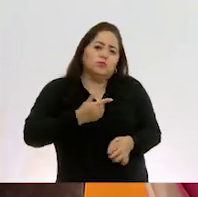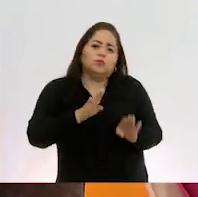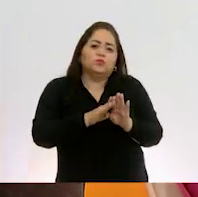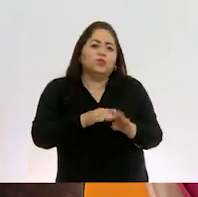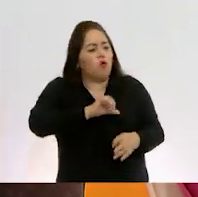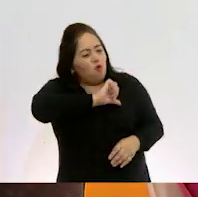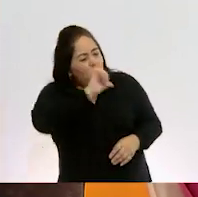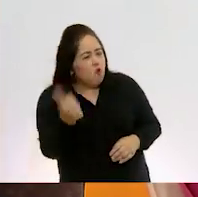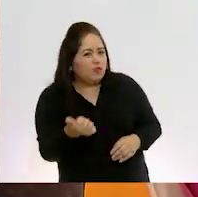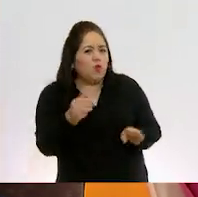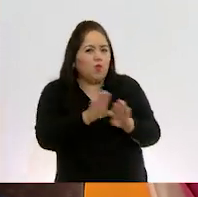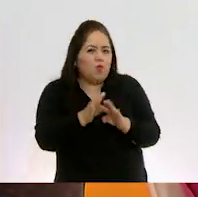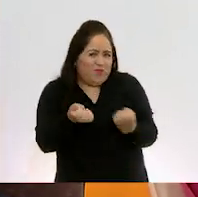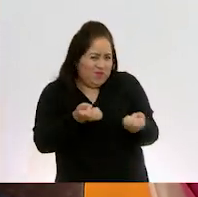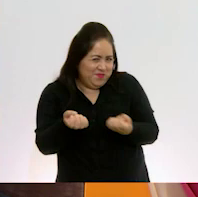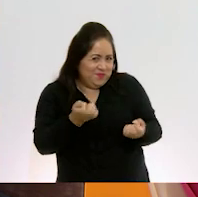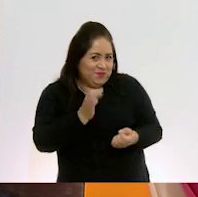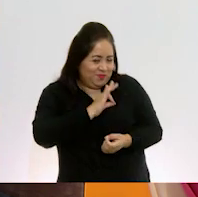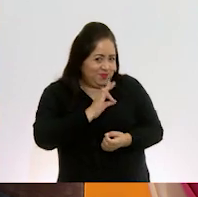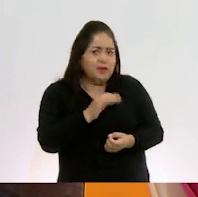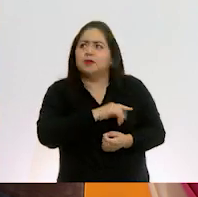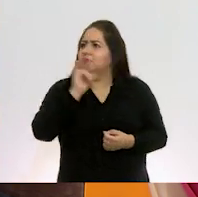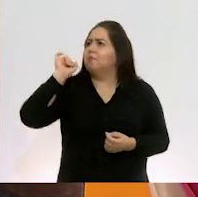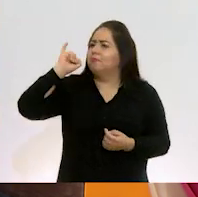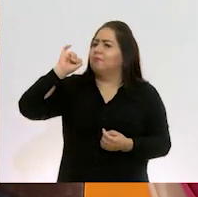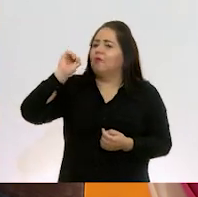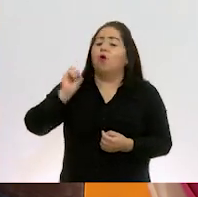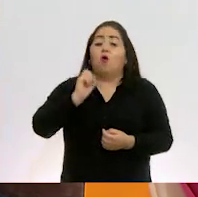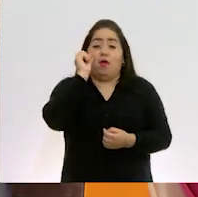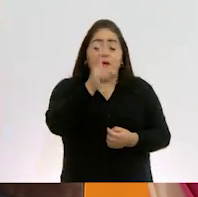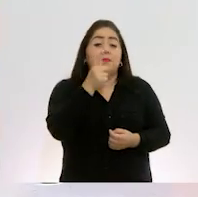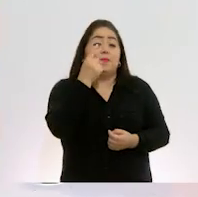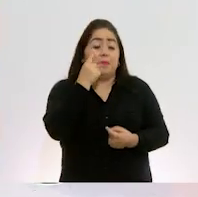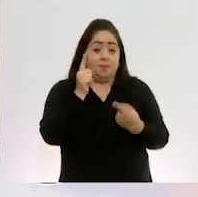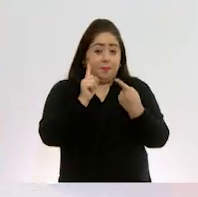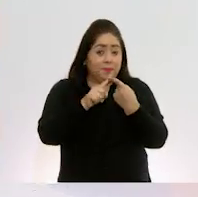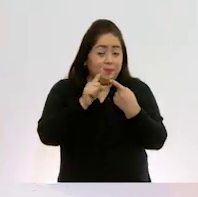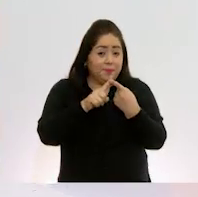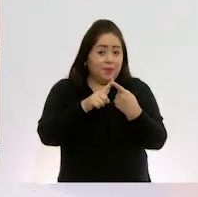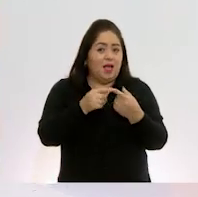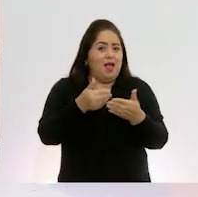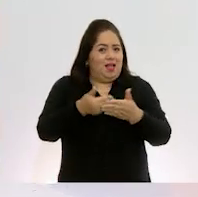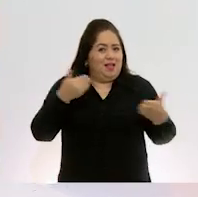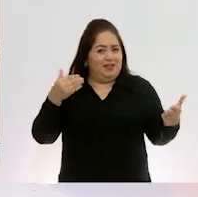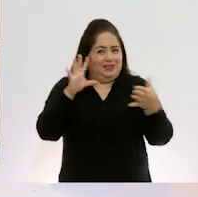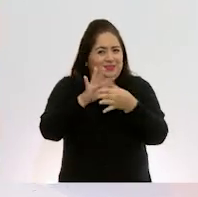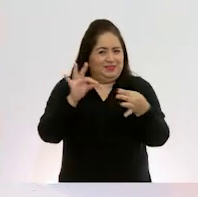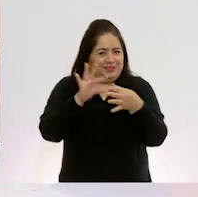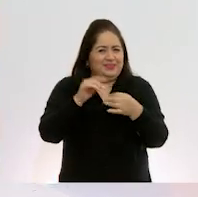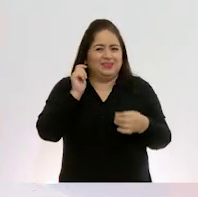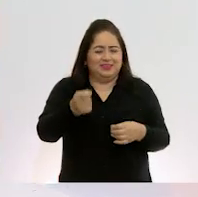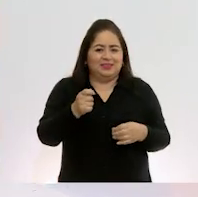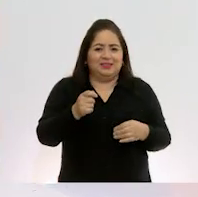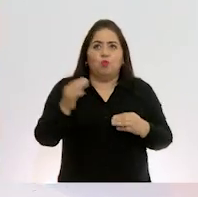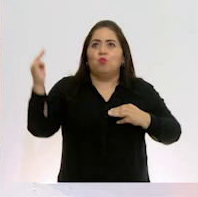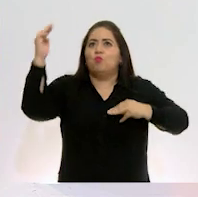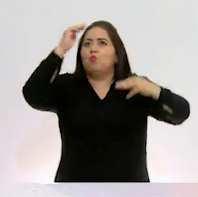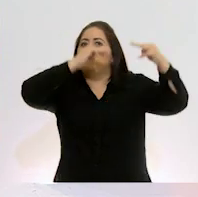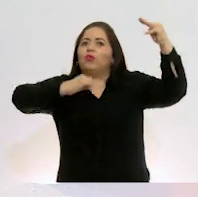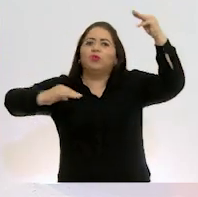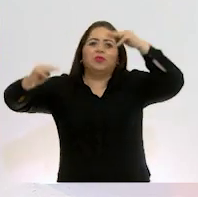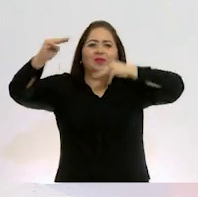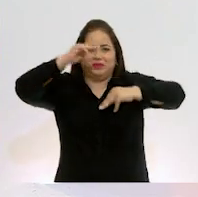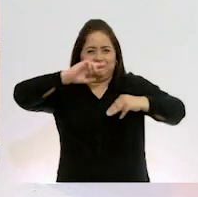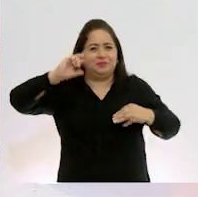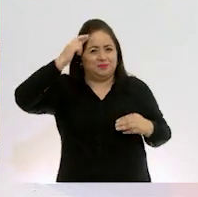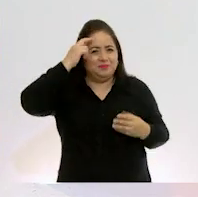compartirte otra dinámica. Ok. Perfecto. Primero, estábamos hace ratito con la posición de montaña, con la